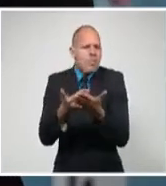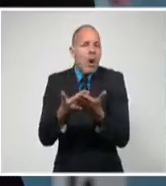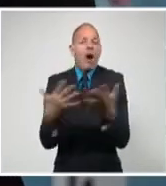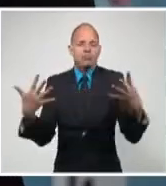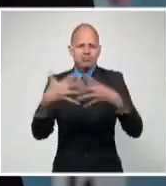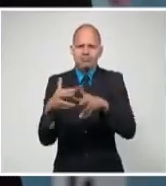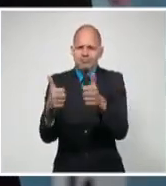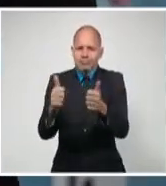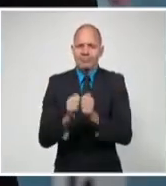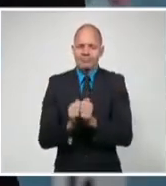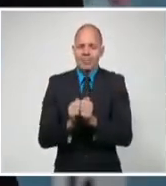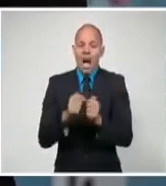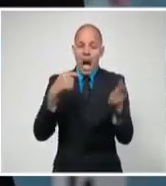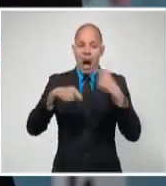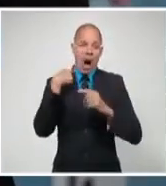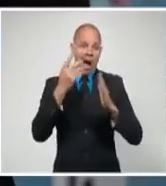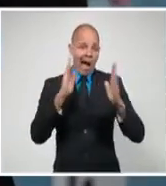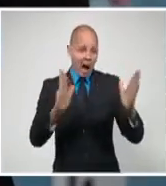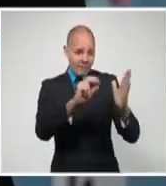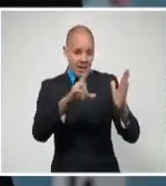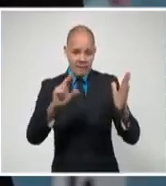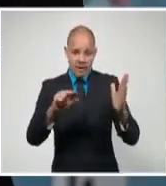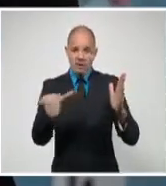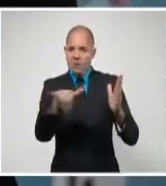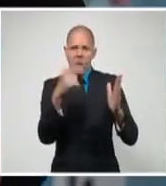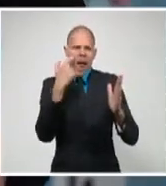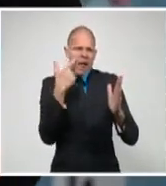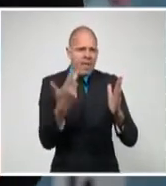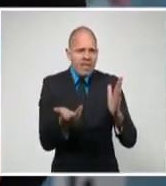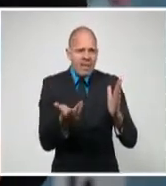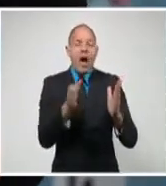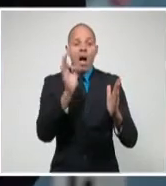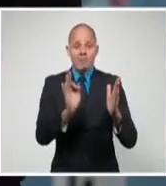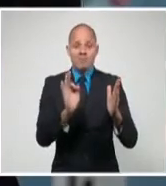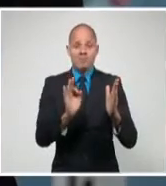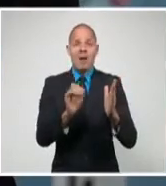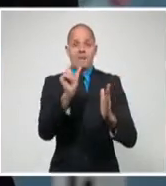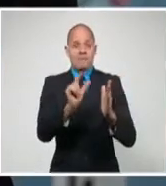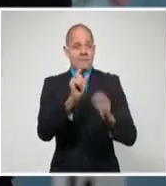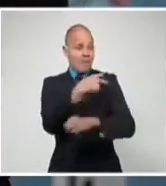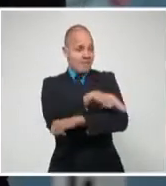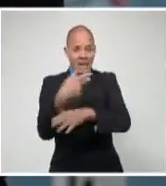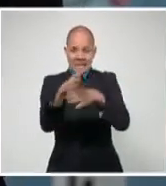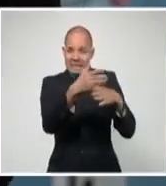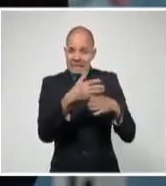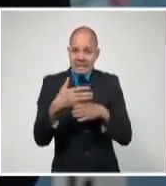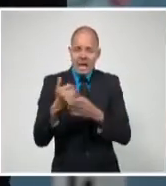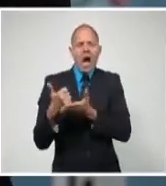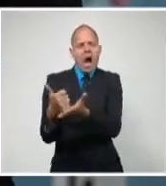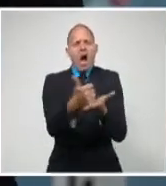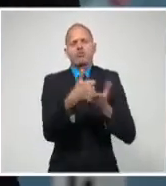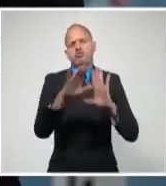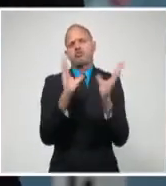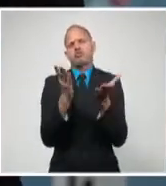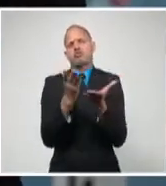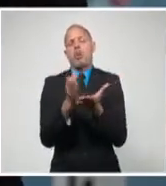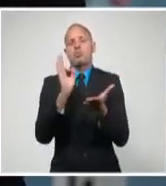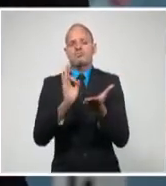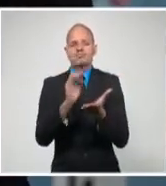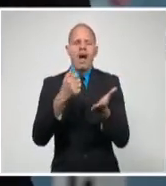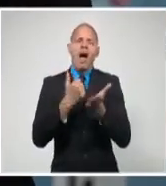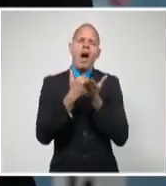y en especial en el ámbito científico. En este contexto, por ejemplo, se ha brindado libre acceso a investigaciones en curso